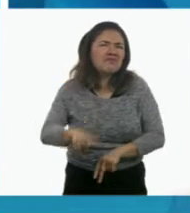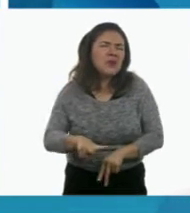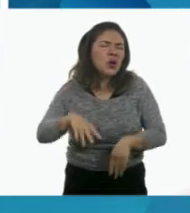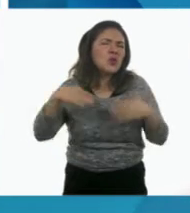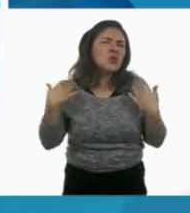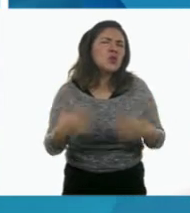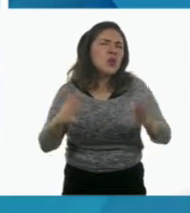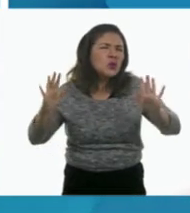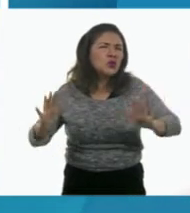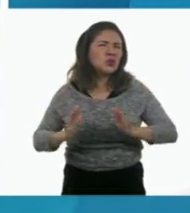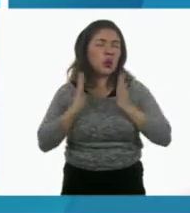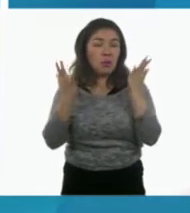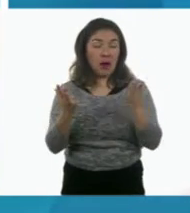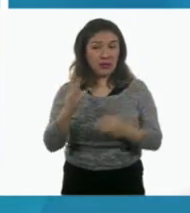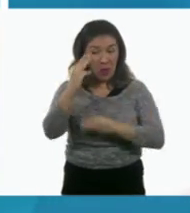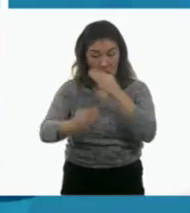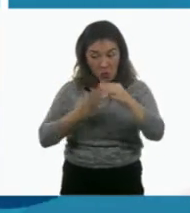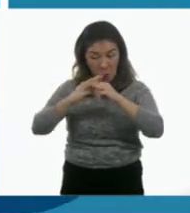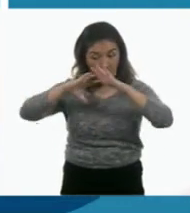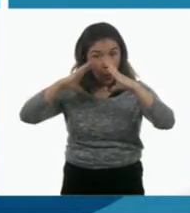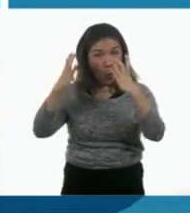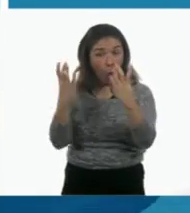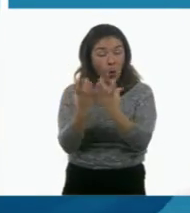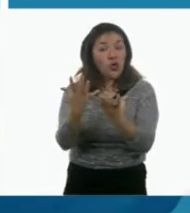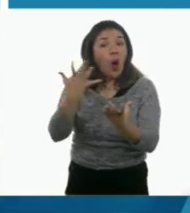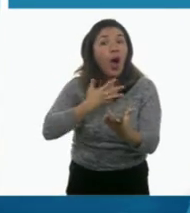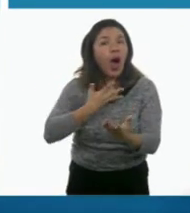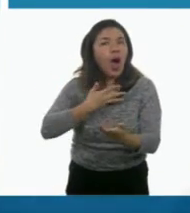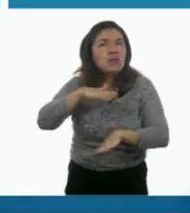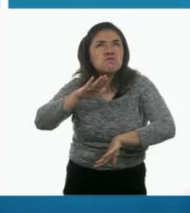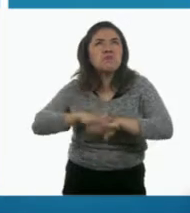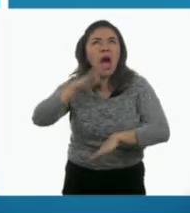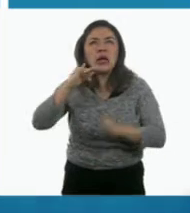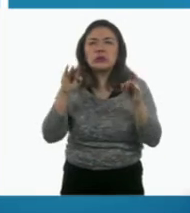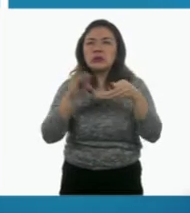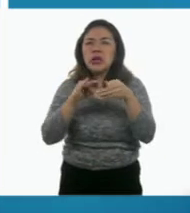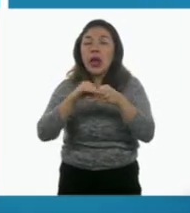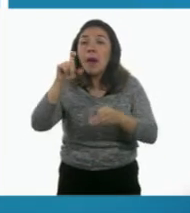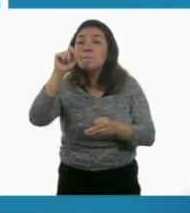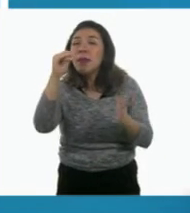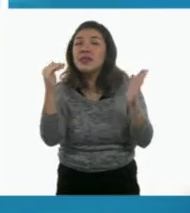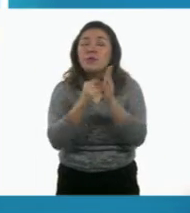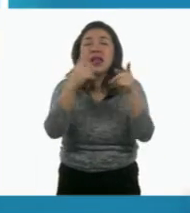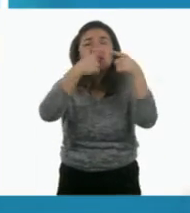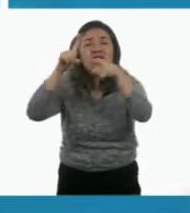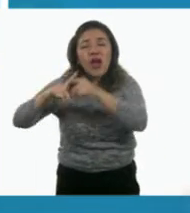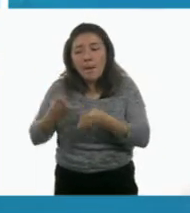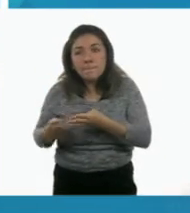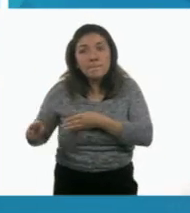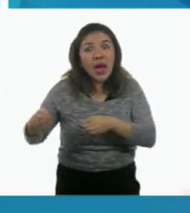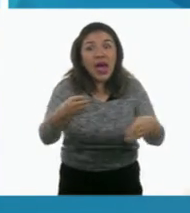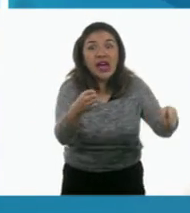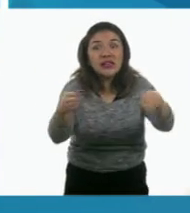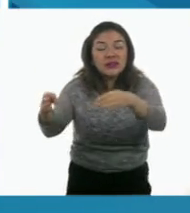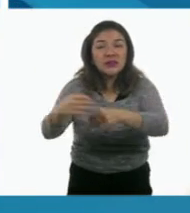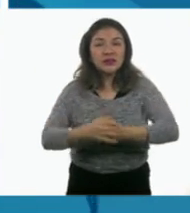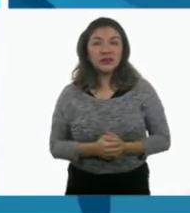impresionante. En el mundo existen más de 20,000 especies de peces.